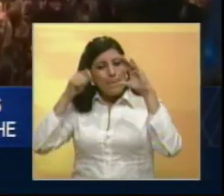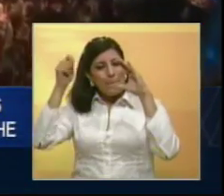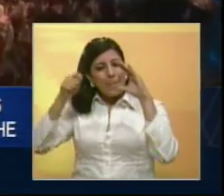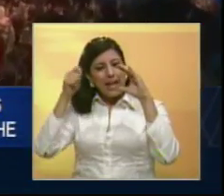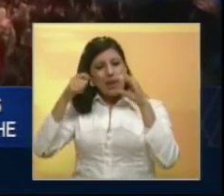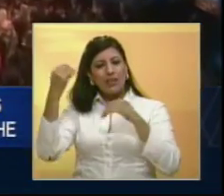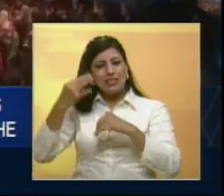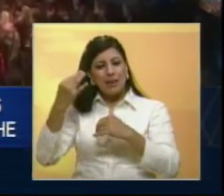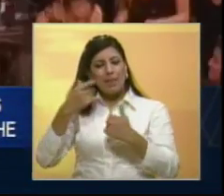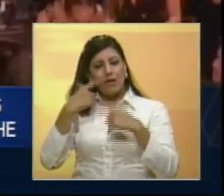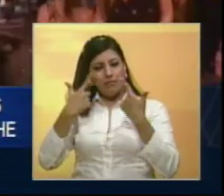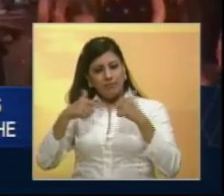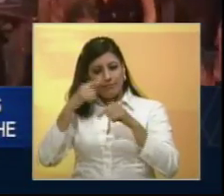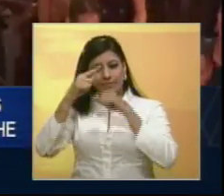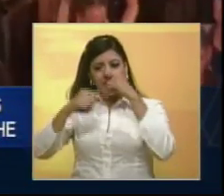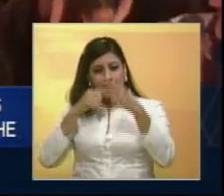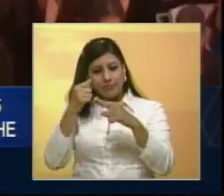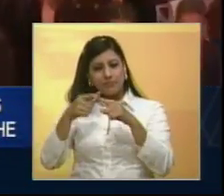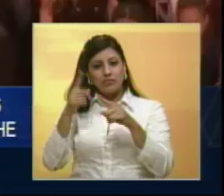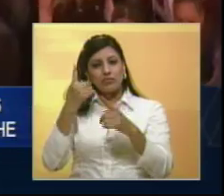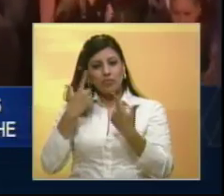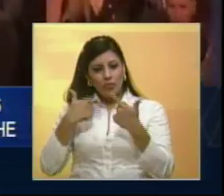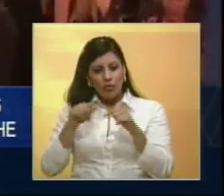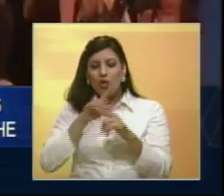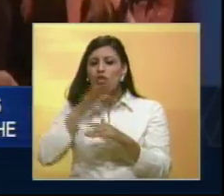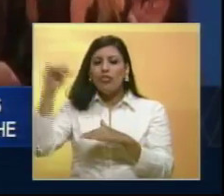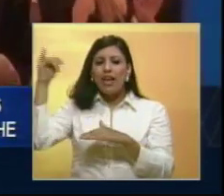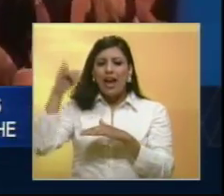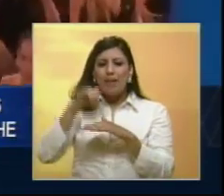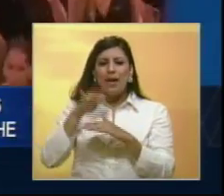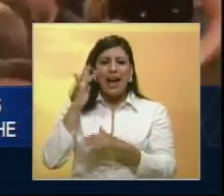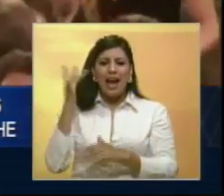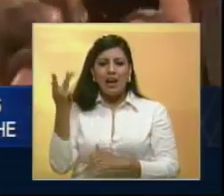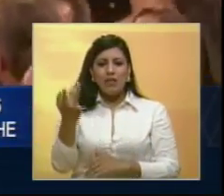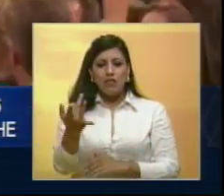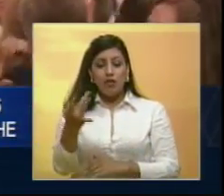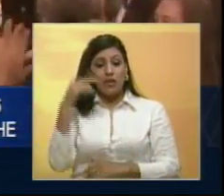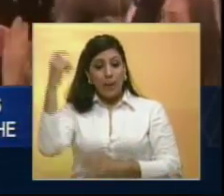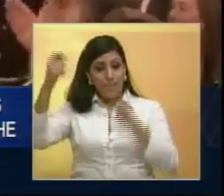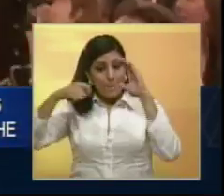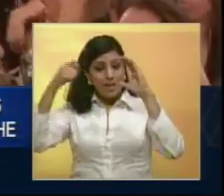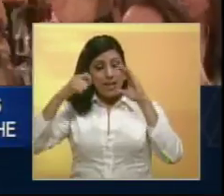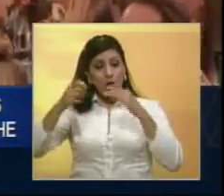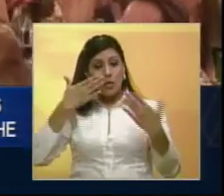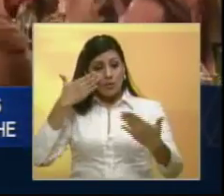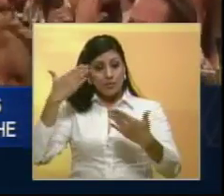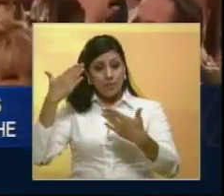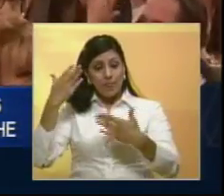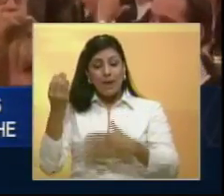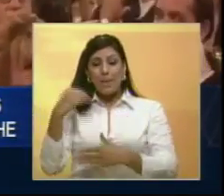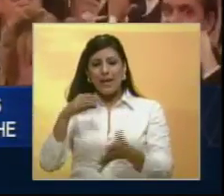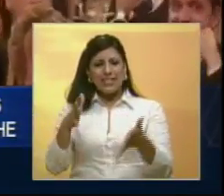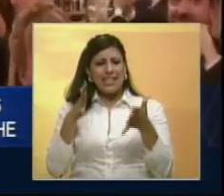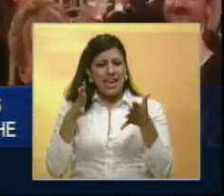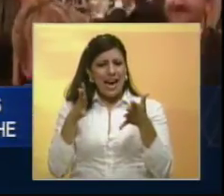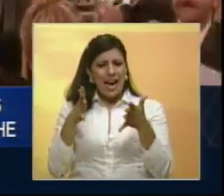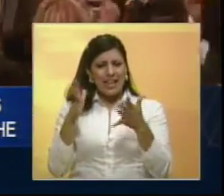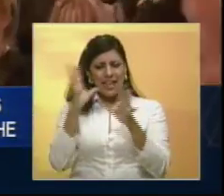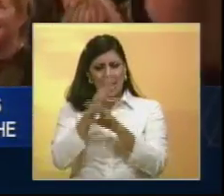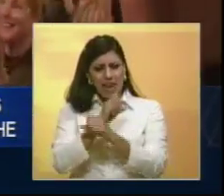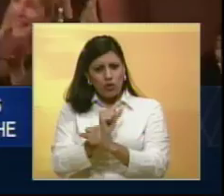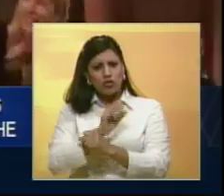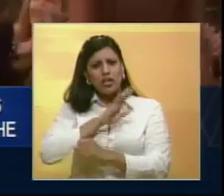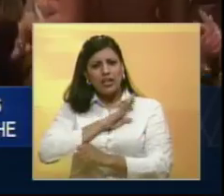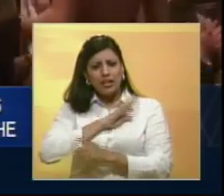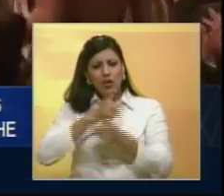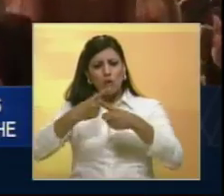cinematográfica realizados en un hangar de aeropuerto de Santa Mónica, California, y la película Mad Max fue la gran ganadora de la noche,